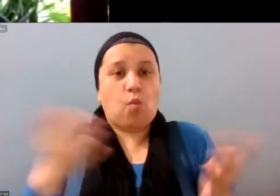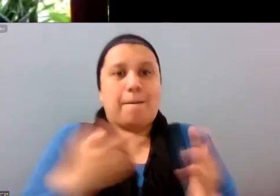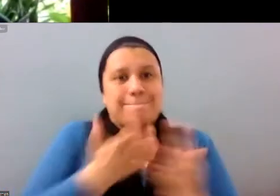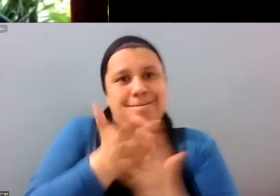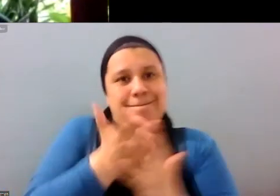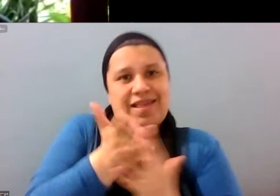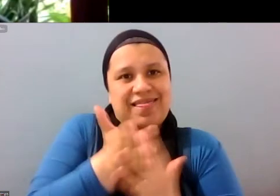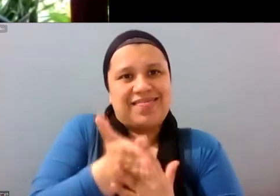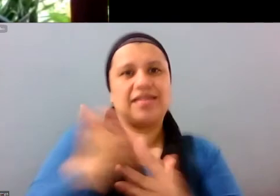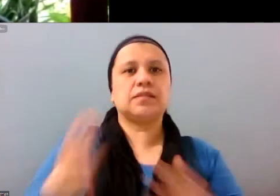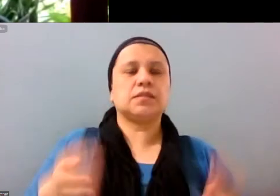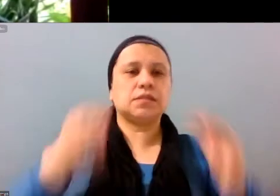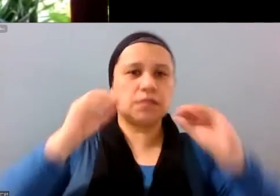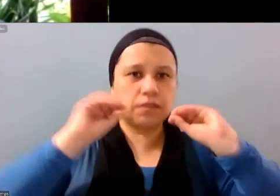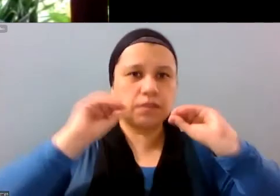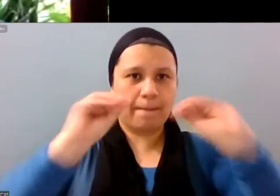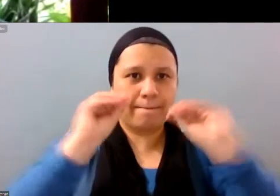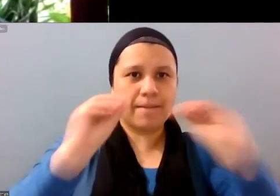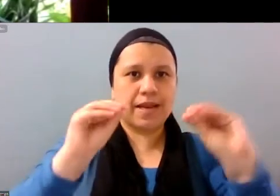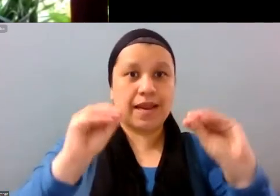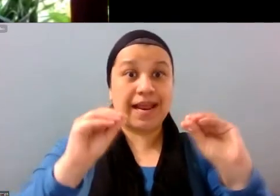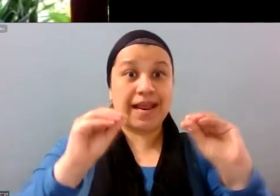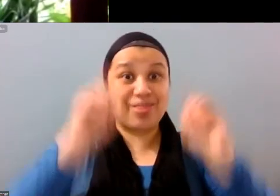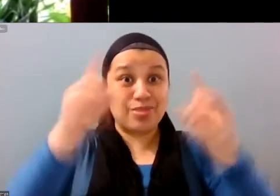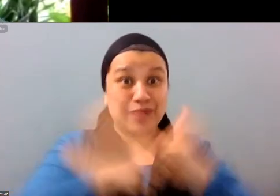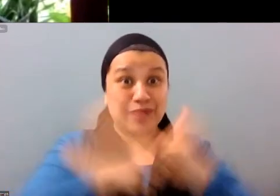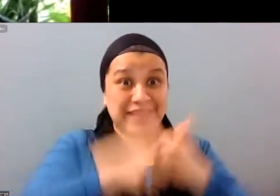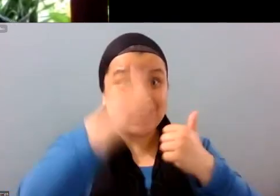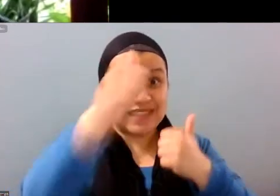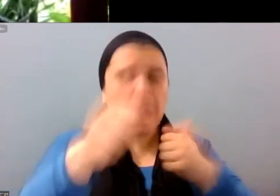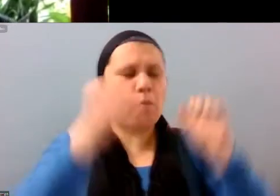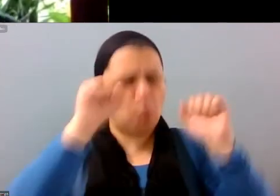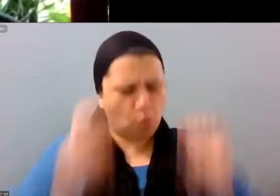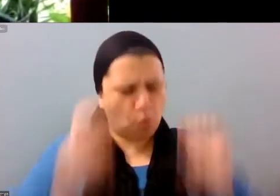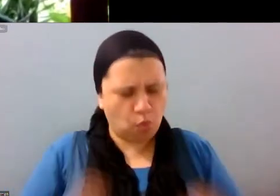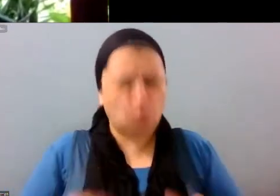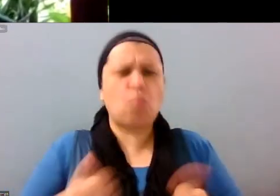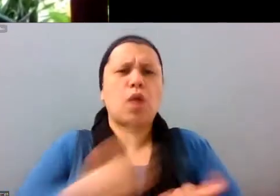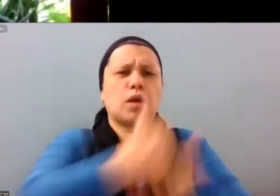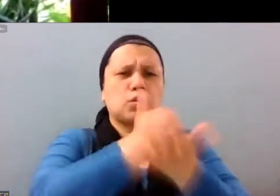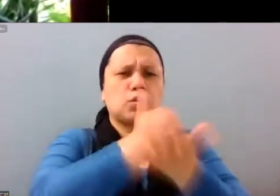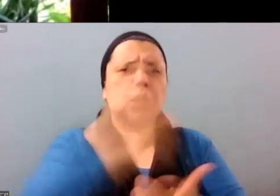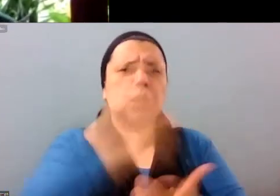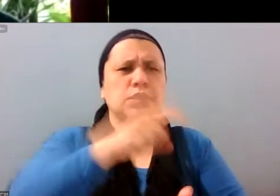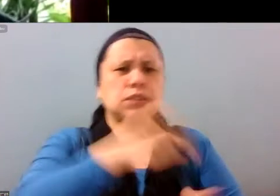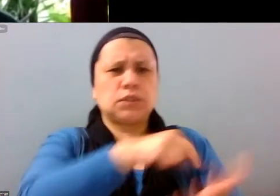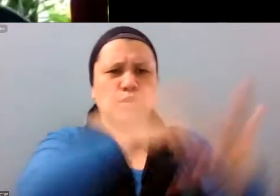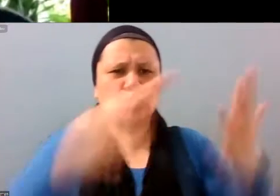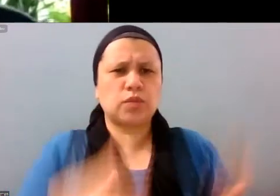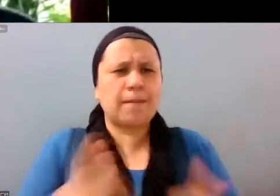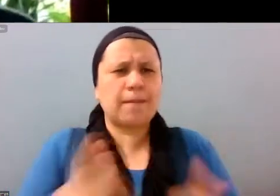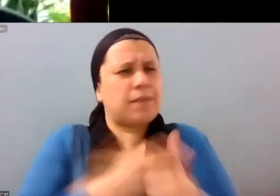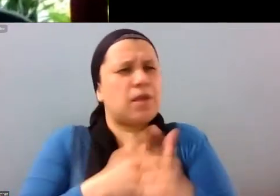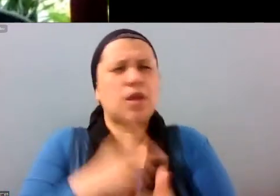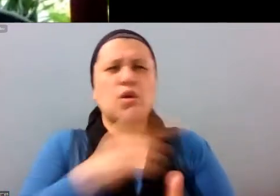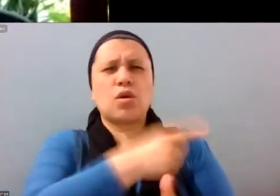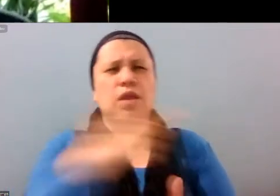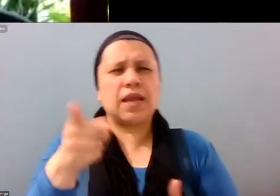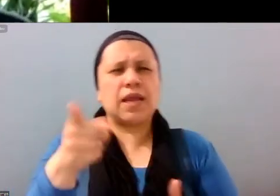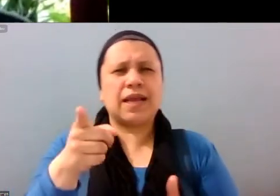educación a distancia permite llegar a las necesidades del estudiantado entonces lo primero que deberíamos conocer es esas